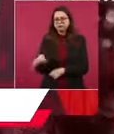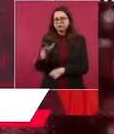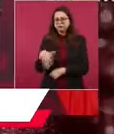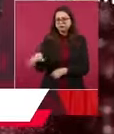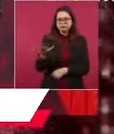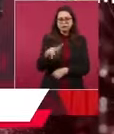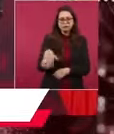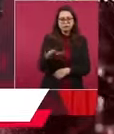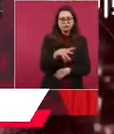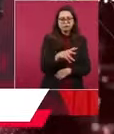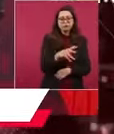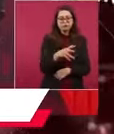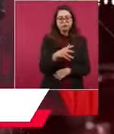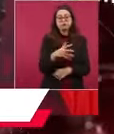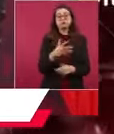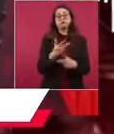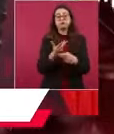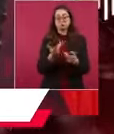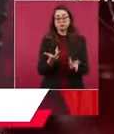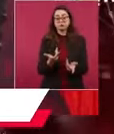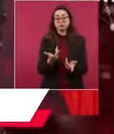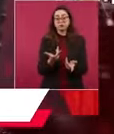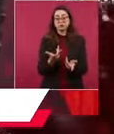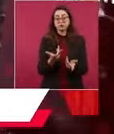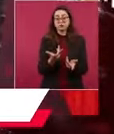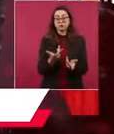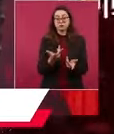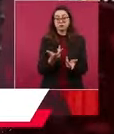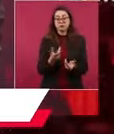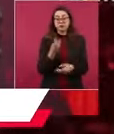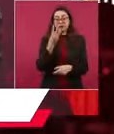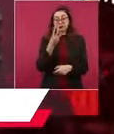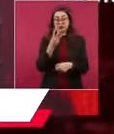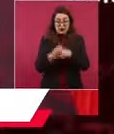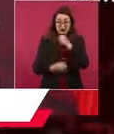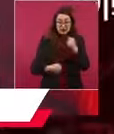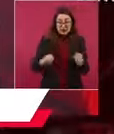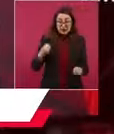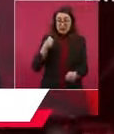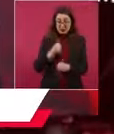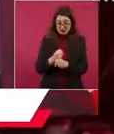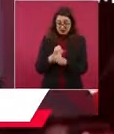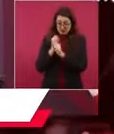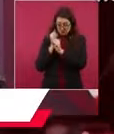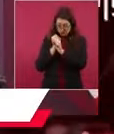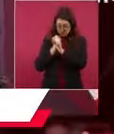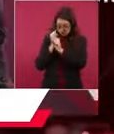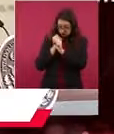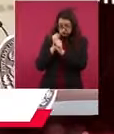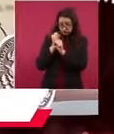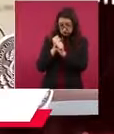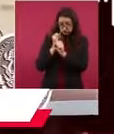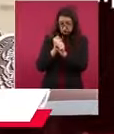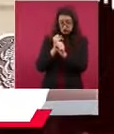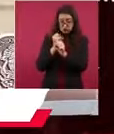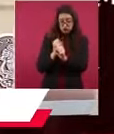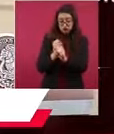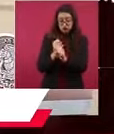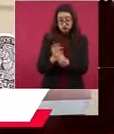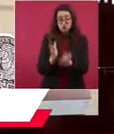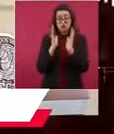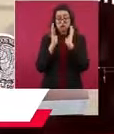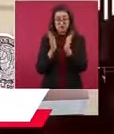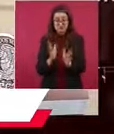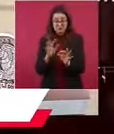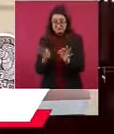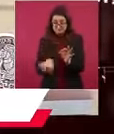una posición de un sacerdote extraordinario, sandinista y poeta. Consideró que le da mucha tristeza la